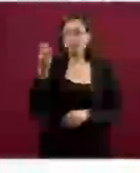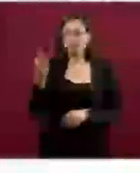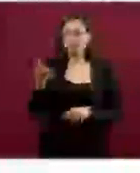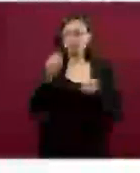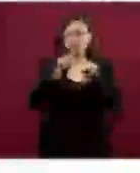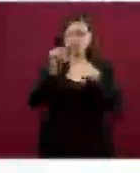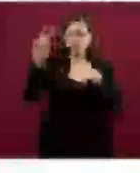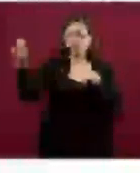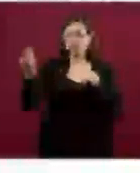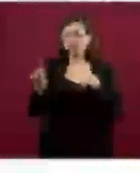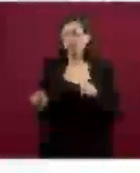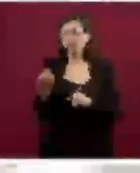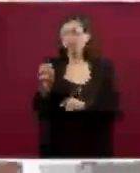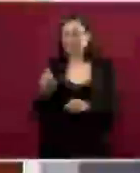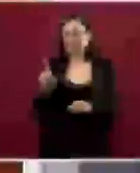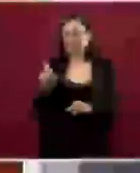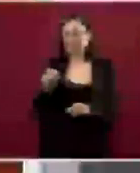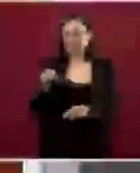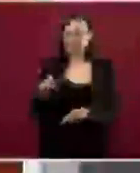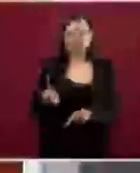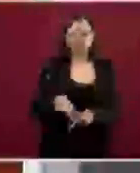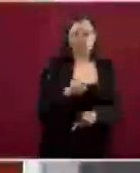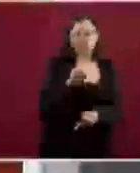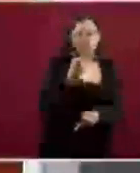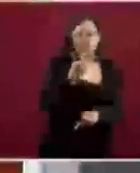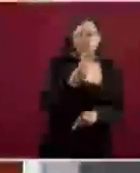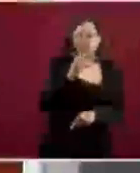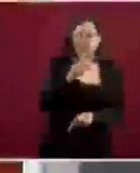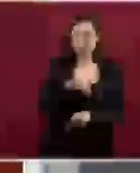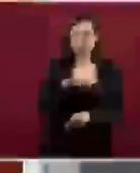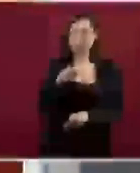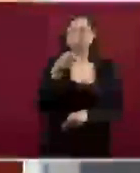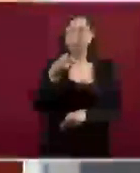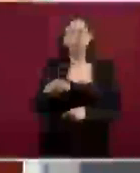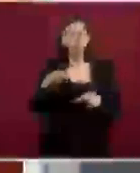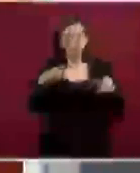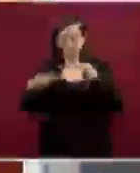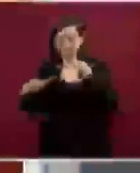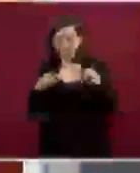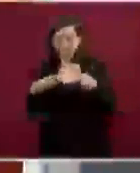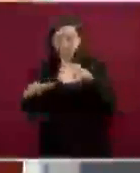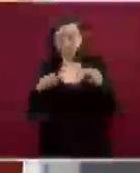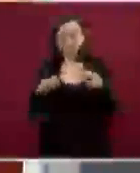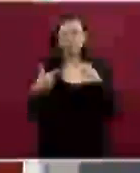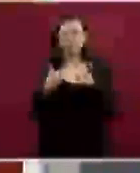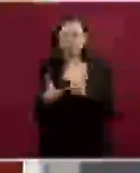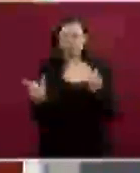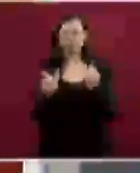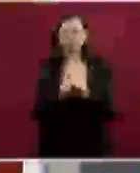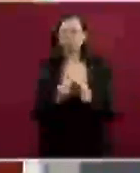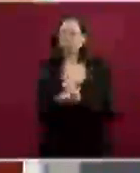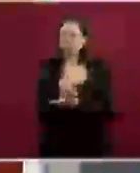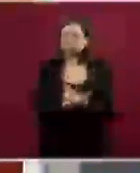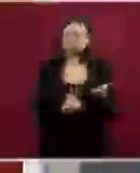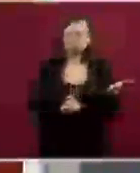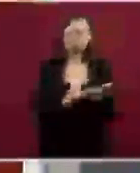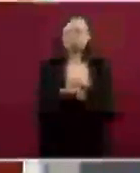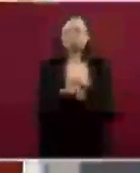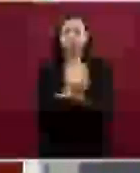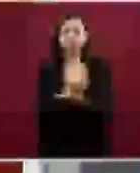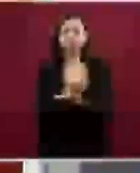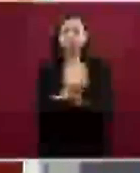un punto de la guardia nacional esto es lo que planea lo que planea el grupo para poder